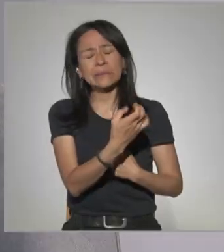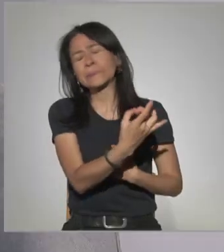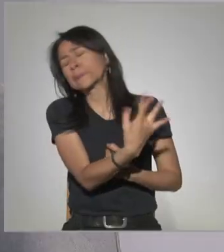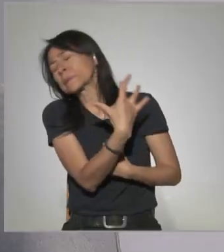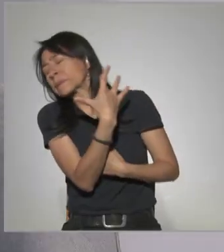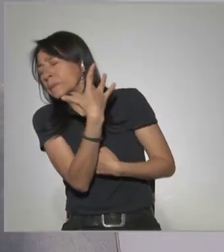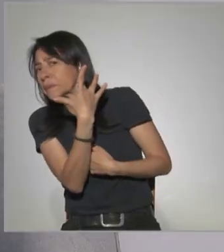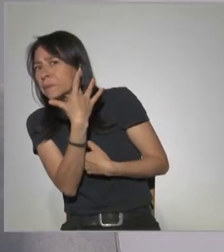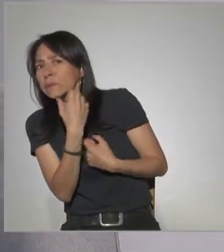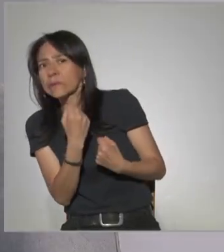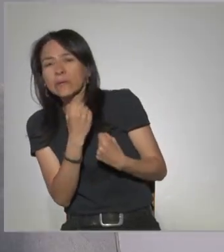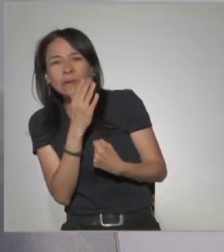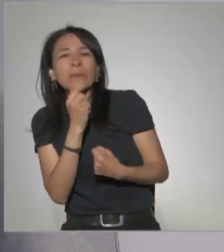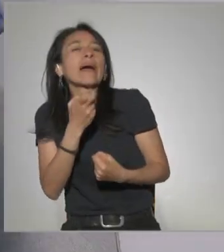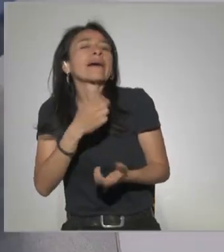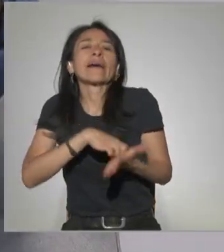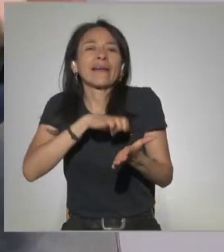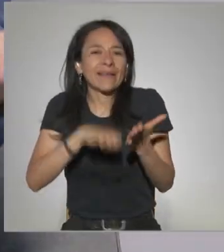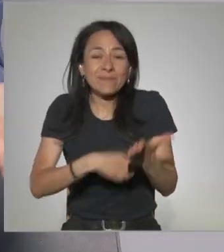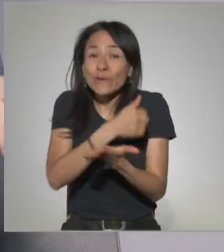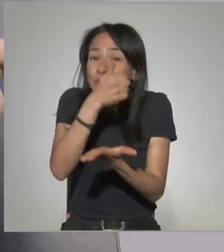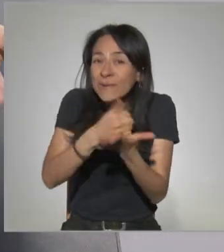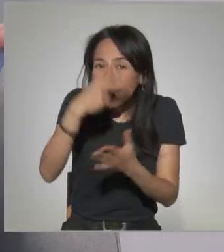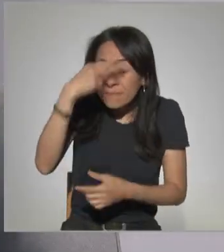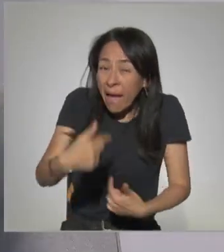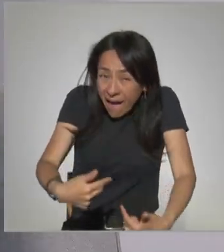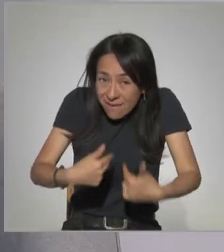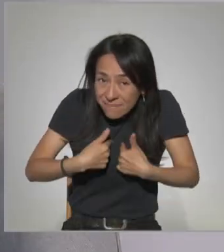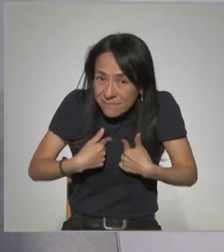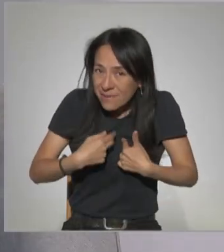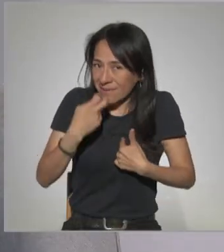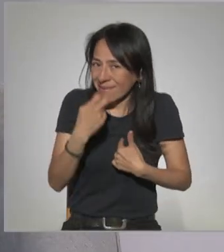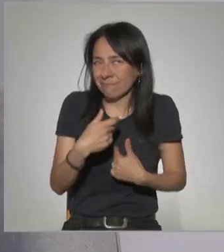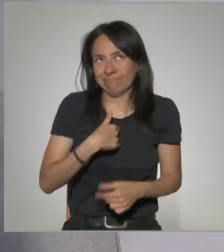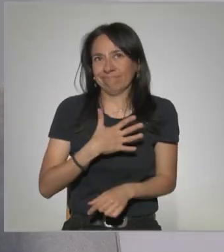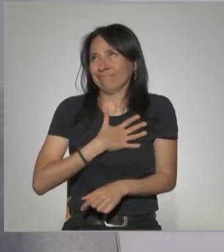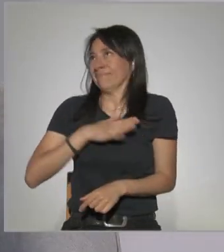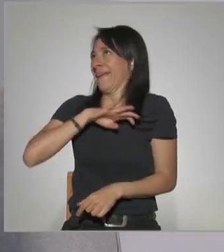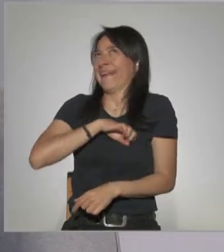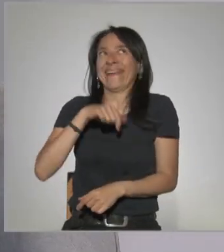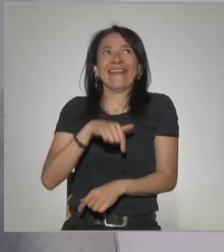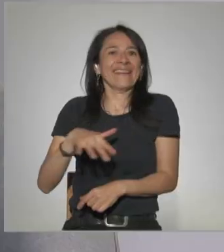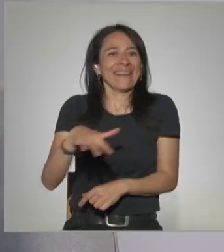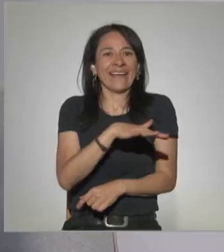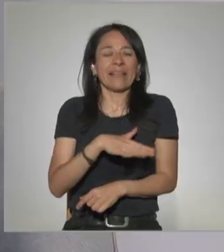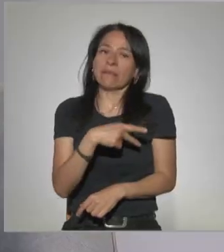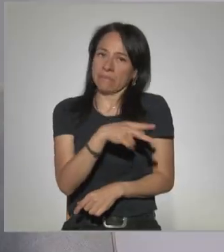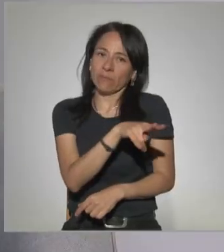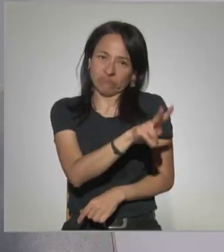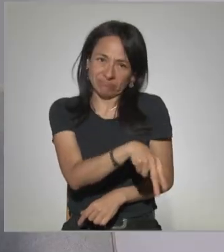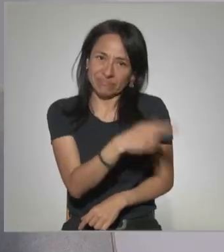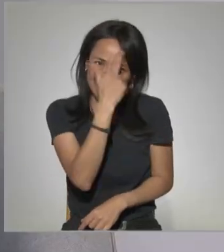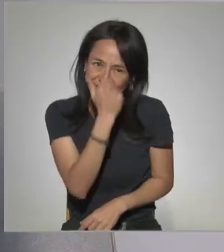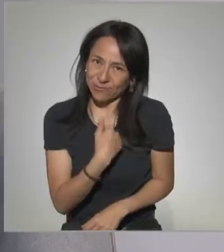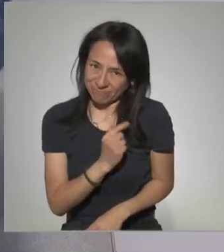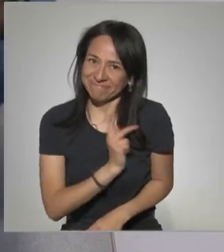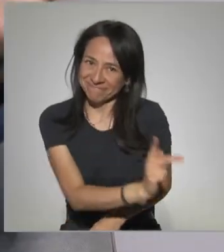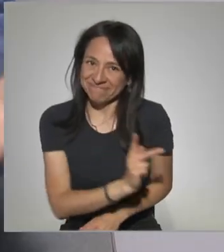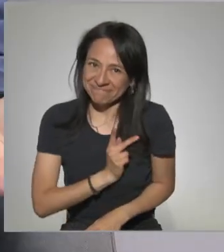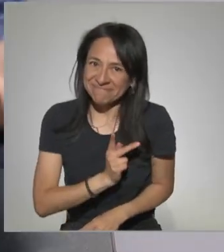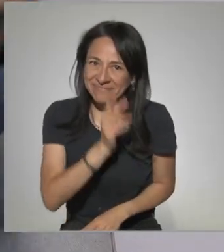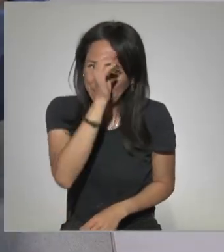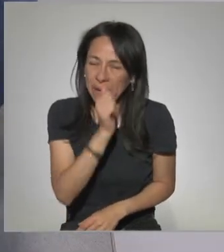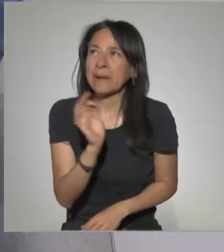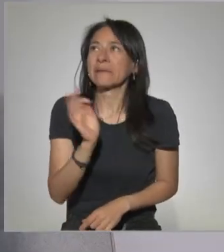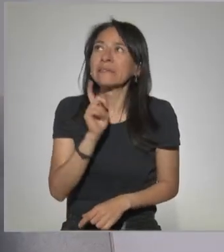decir, Ciudad de México. A mí me encanta la Ciudad de México, ¿no? Sin embargo, estoy totalmente de acuerdo contigo. No sé, estar en